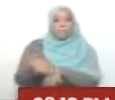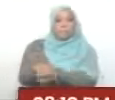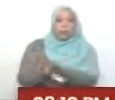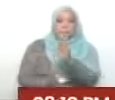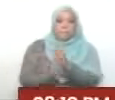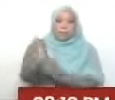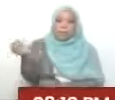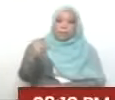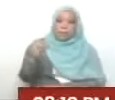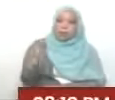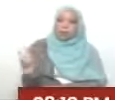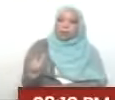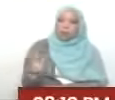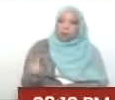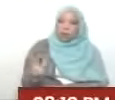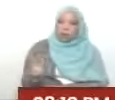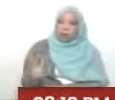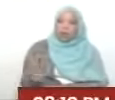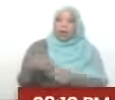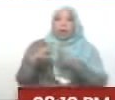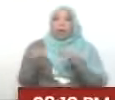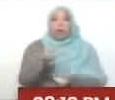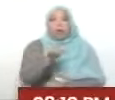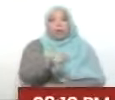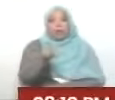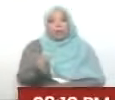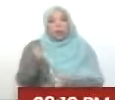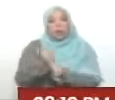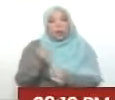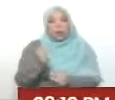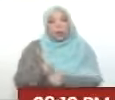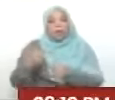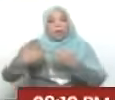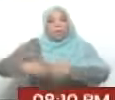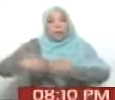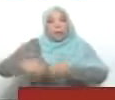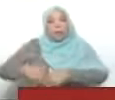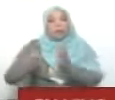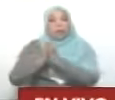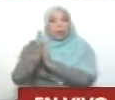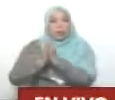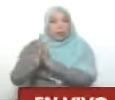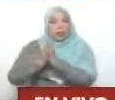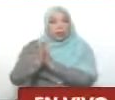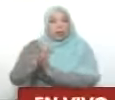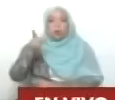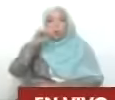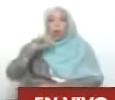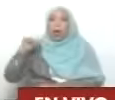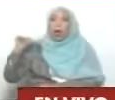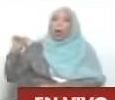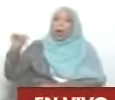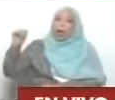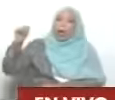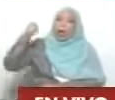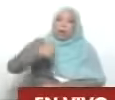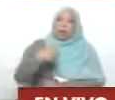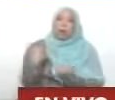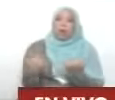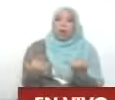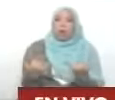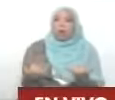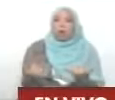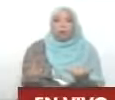del país, a todos, pero se lo he dicho de hace años, Julio, Madeleine. No es una cosa que estoy inventando